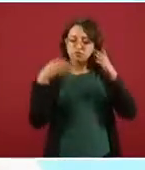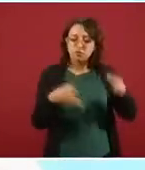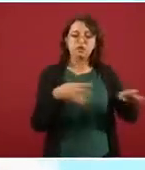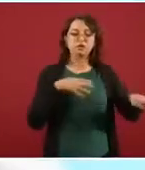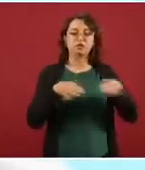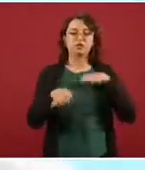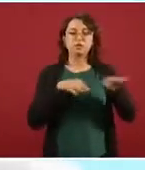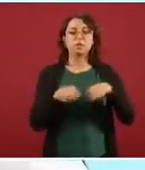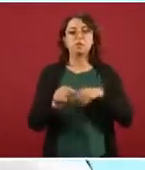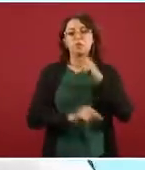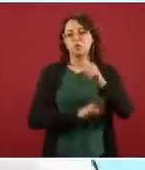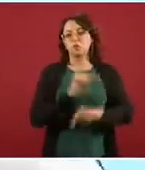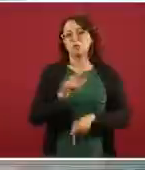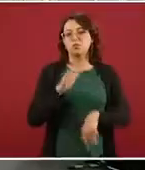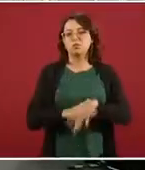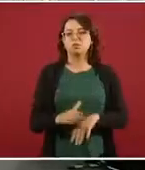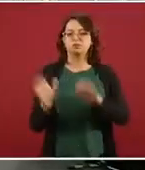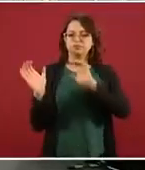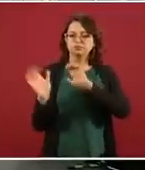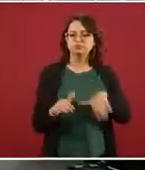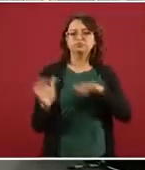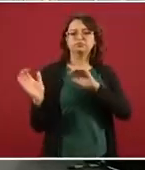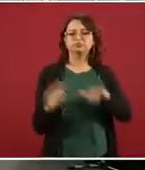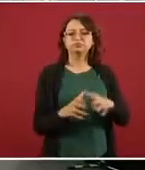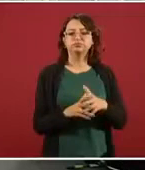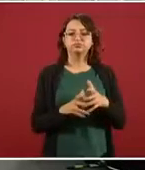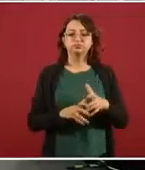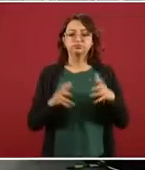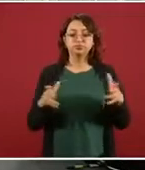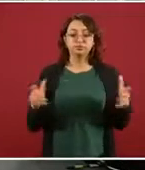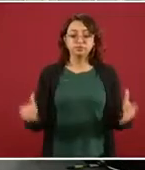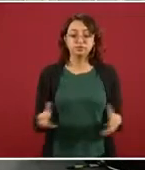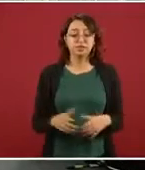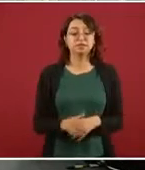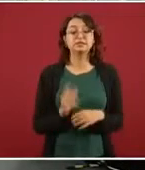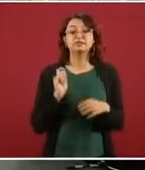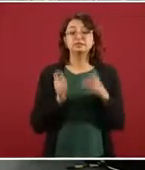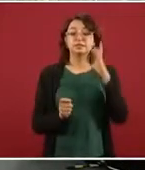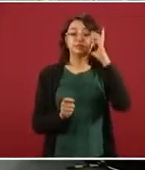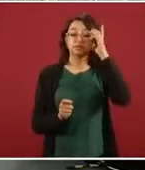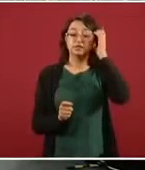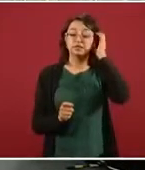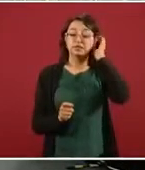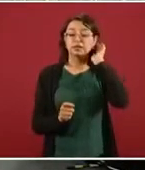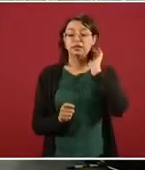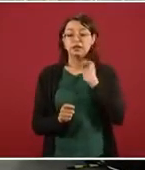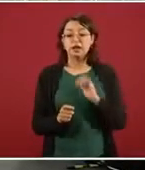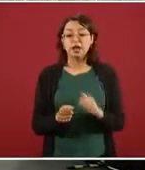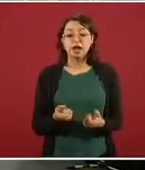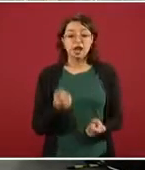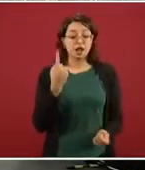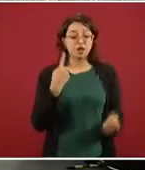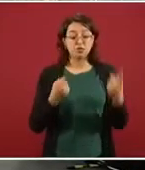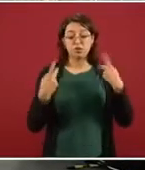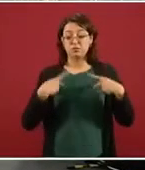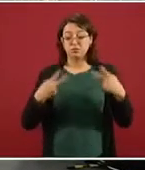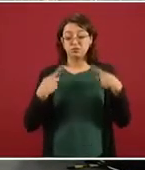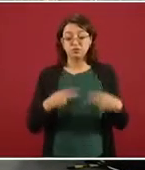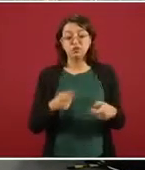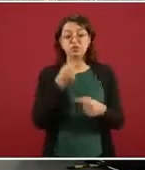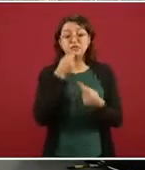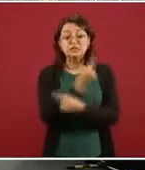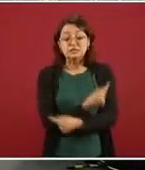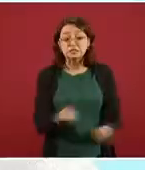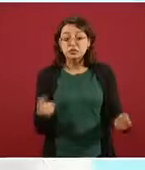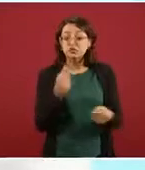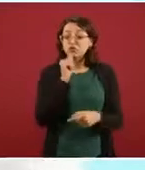para incorporarlos todos los días, de tal manera que quien aún todavía no ha sido incorporado,